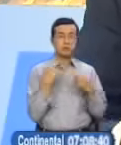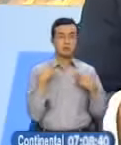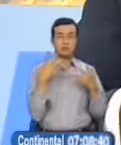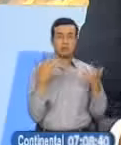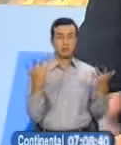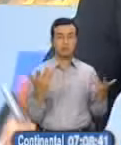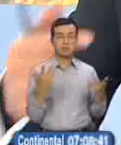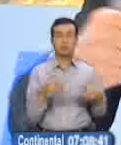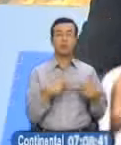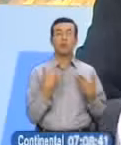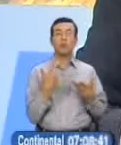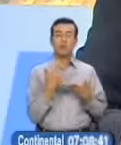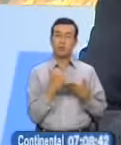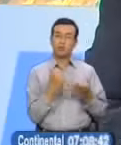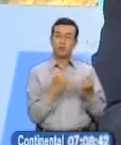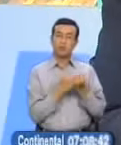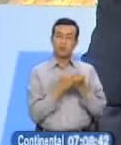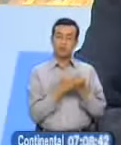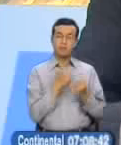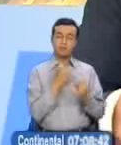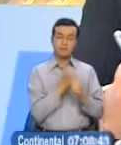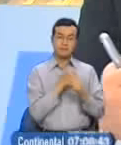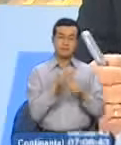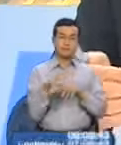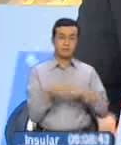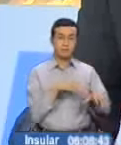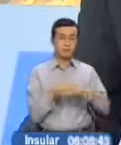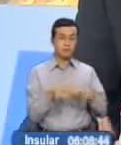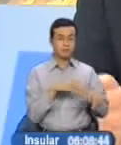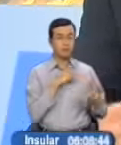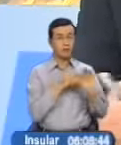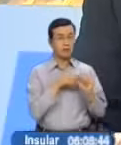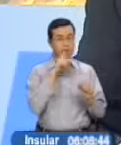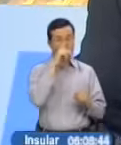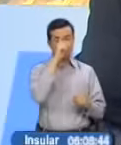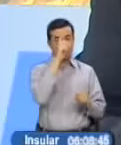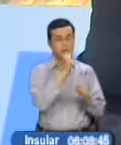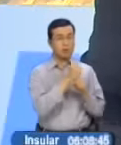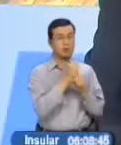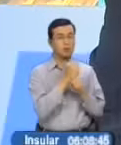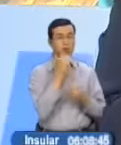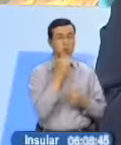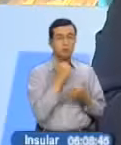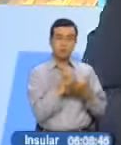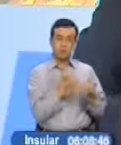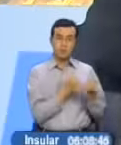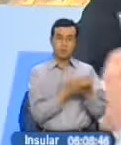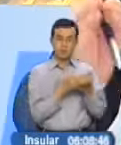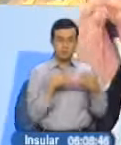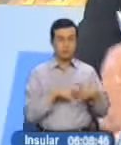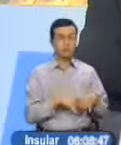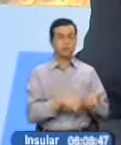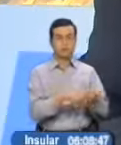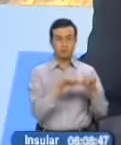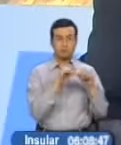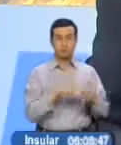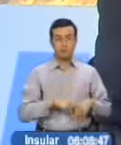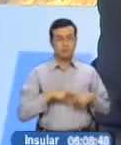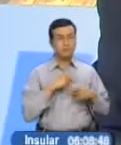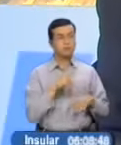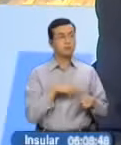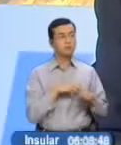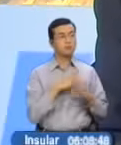decir, ¿cómo poder reinsertarlos en una actividad económicamente productiva para generar ingresos y poder continuar con una vida